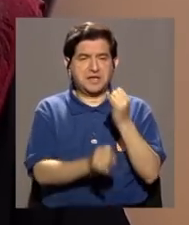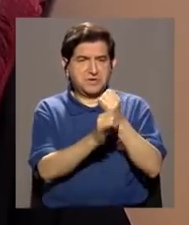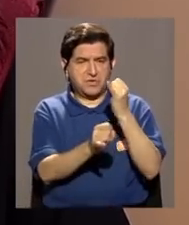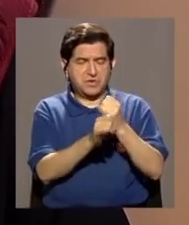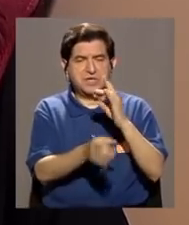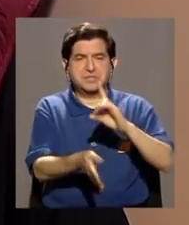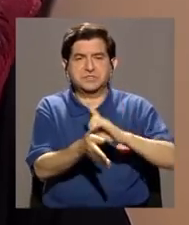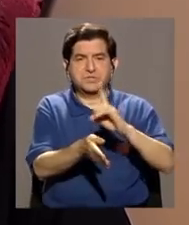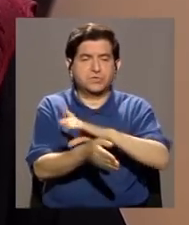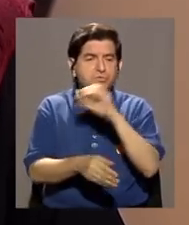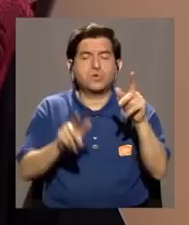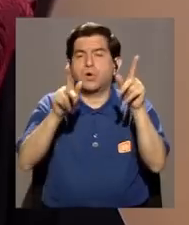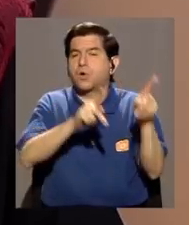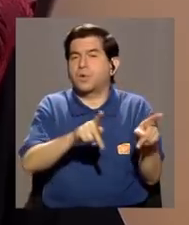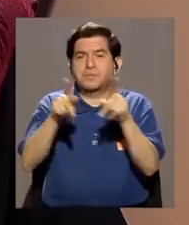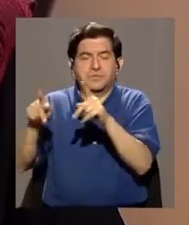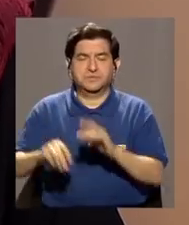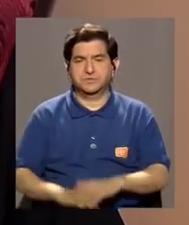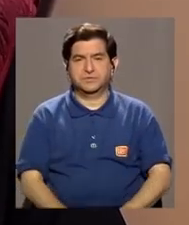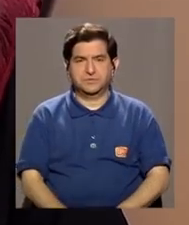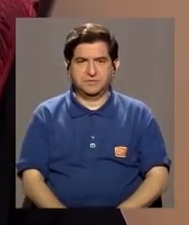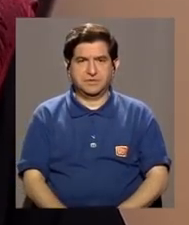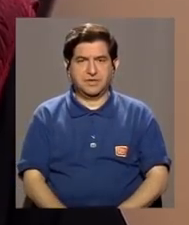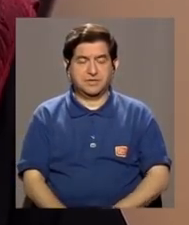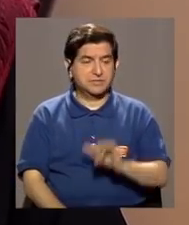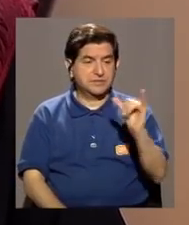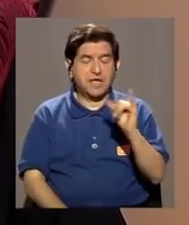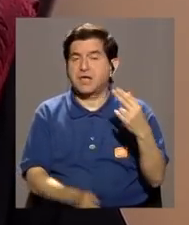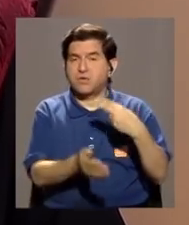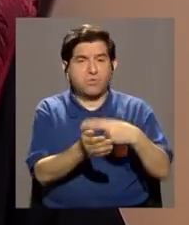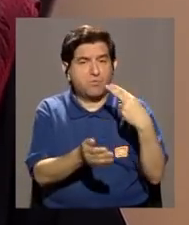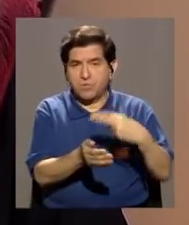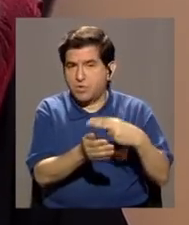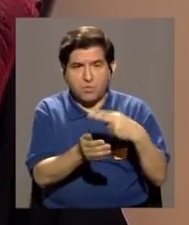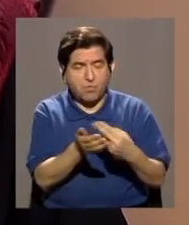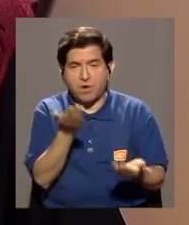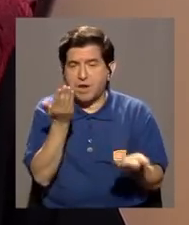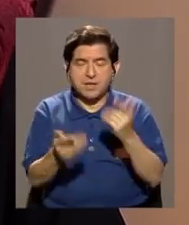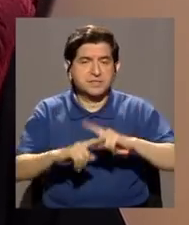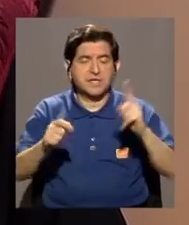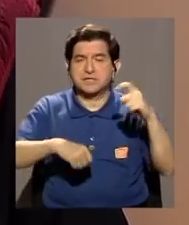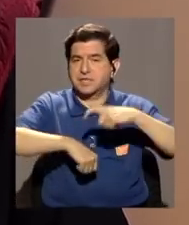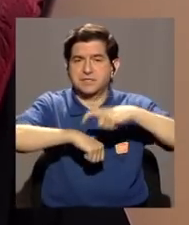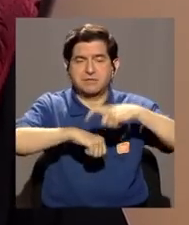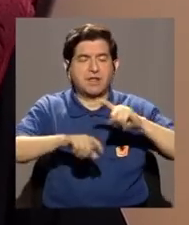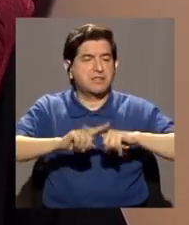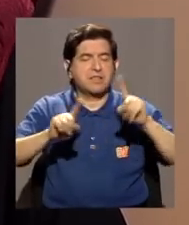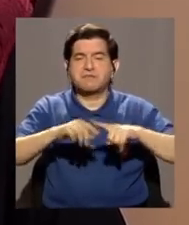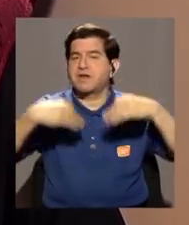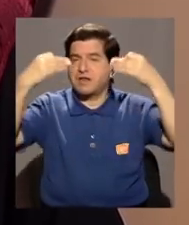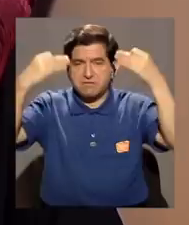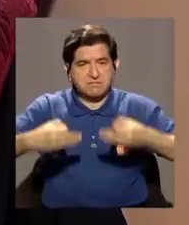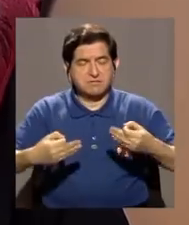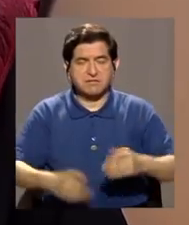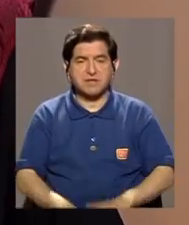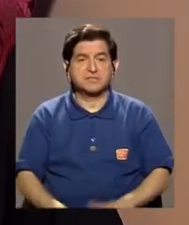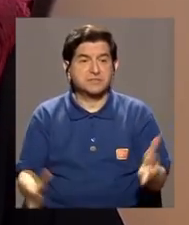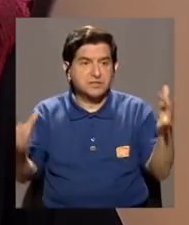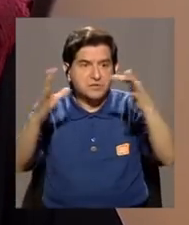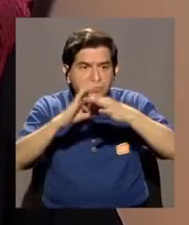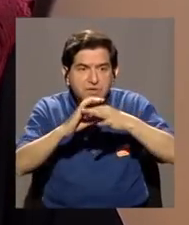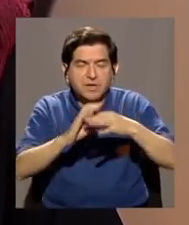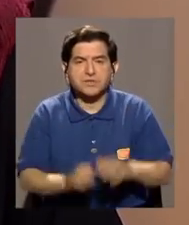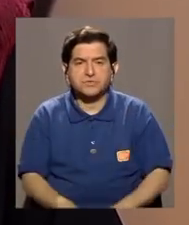y según digamos las personas en una en un mismo hospital en diferentes turnos se pueden tomar diferentes decisiones con